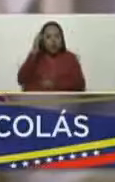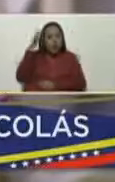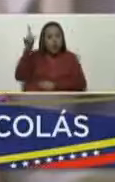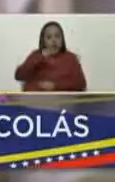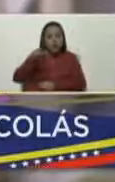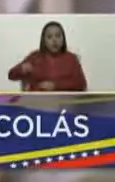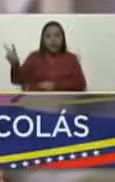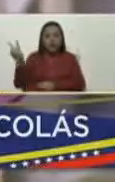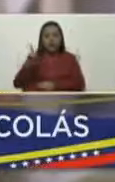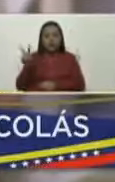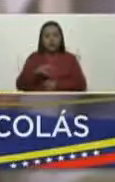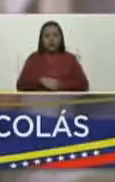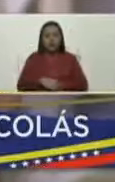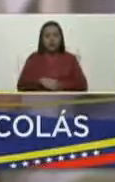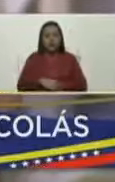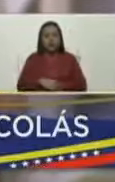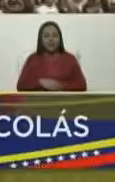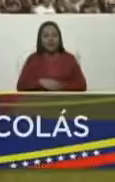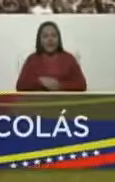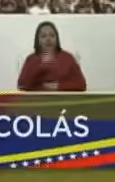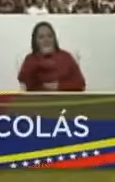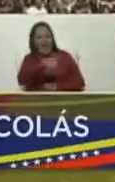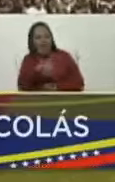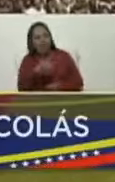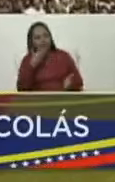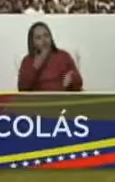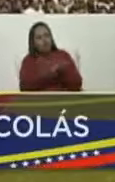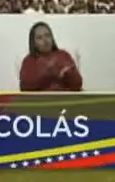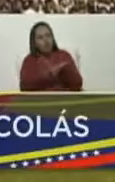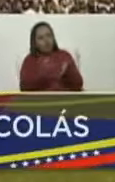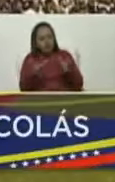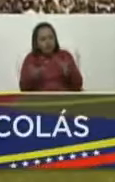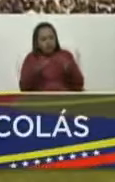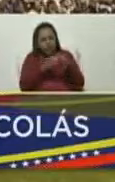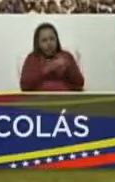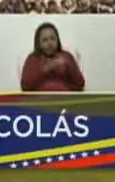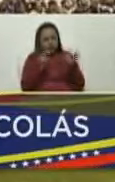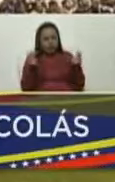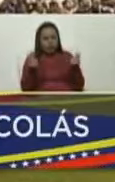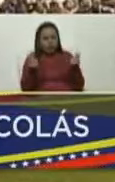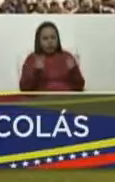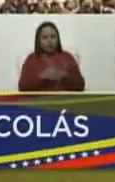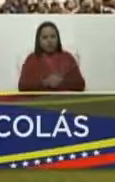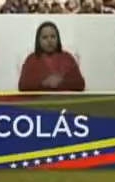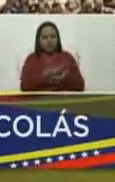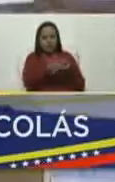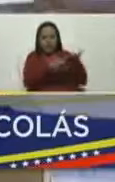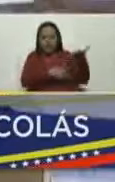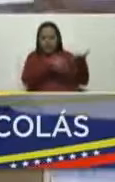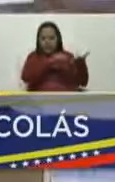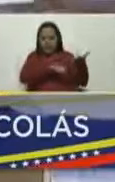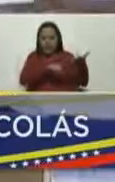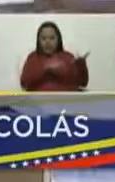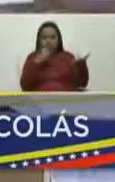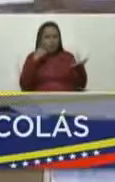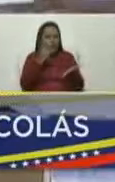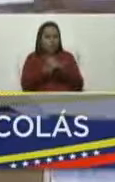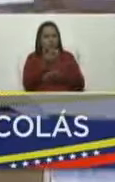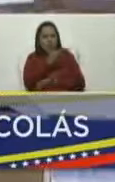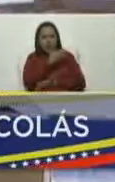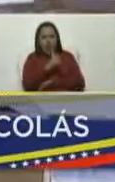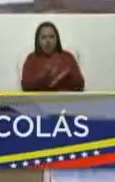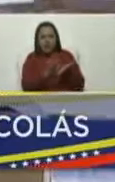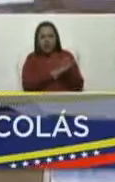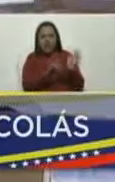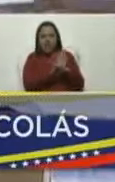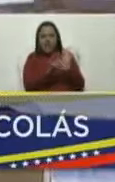venezolanas. Aquí tenemos una propuesta, Delcy, que trae el equipo de finanzas para mejorar las condiciones